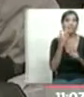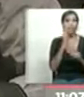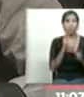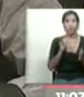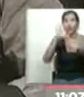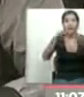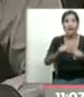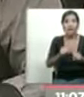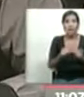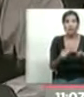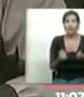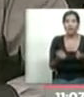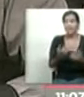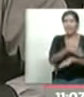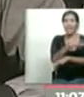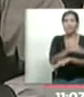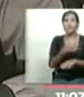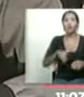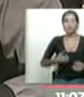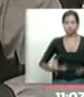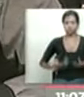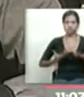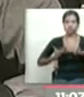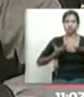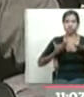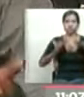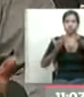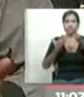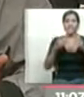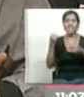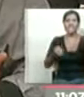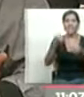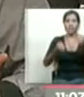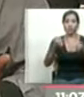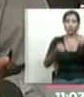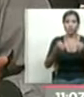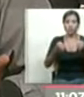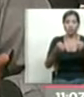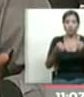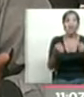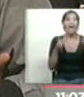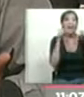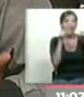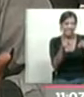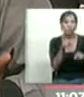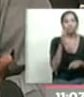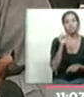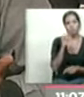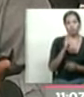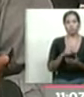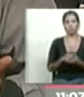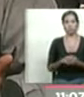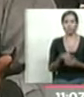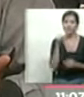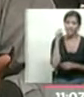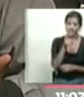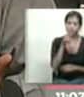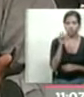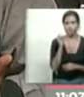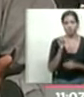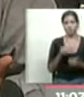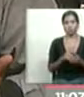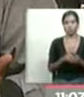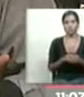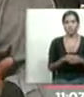agarraba por ahí de repente, nos podían quemar el carro. Es a eso a lo que nosotros nos referimos, ¿verdad? Aquí hubo una especie